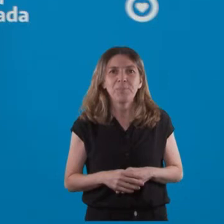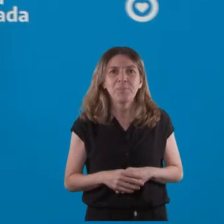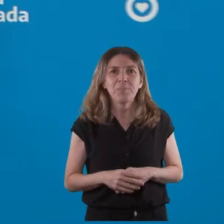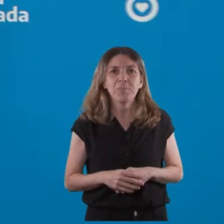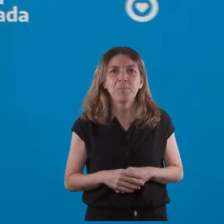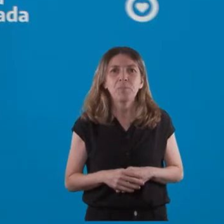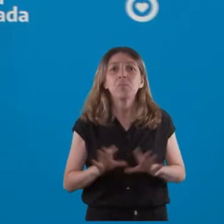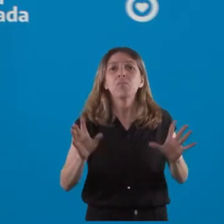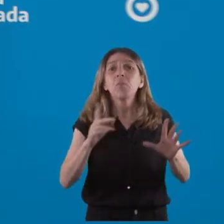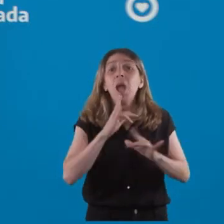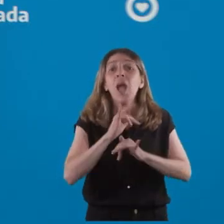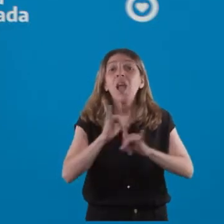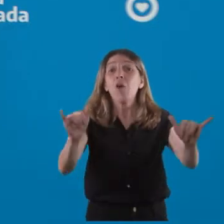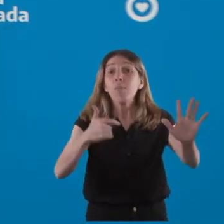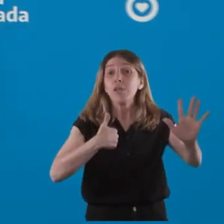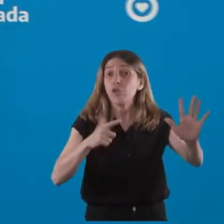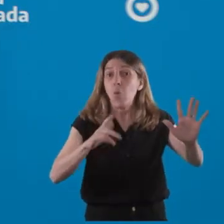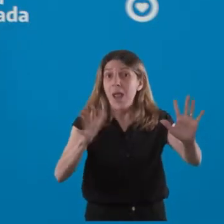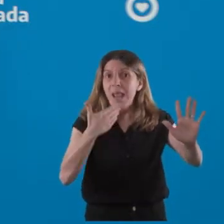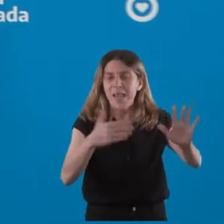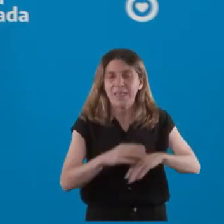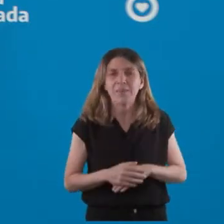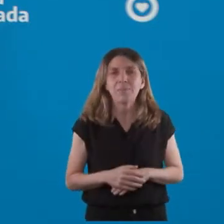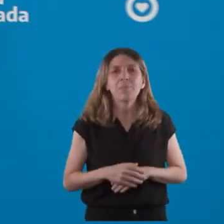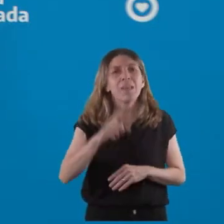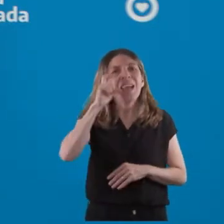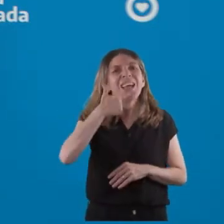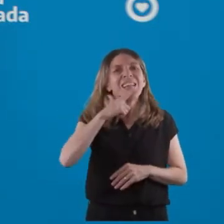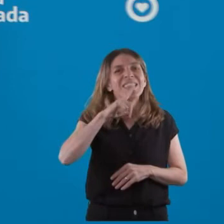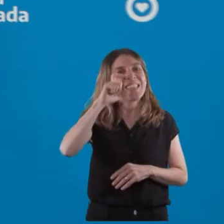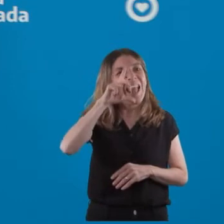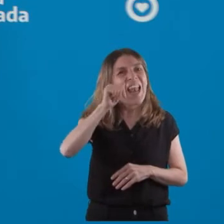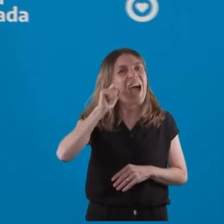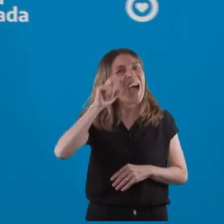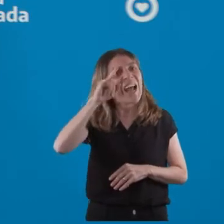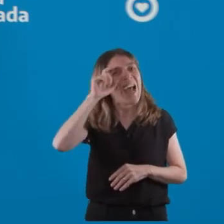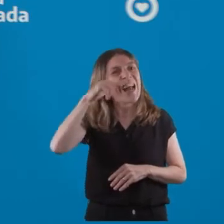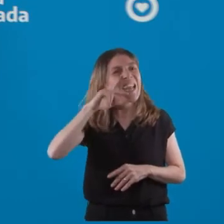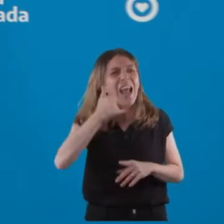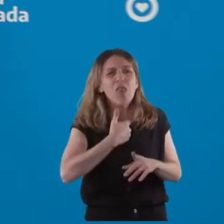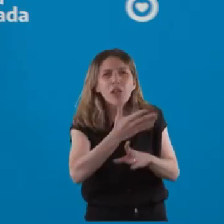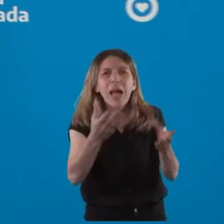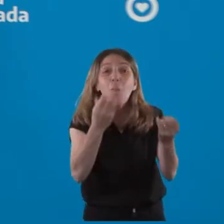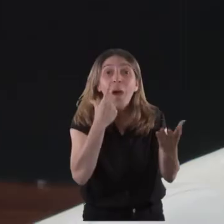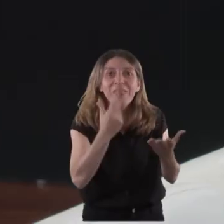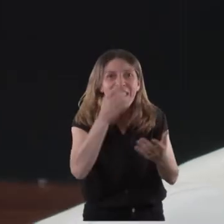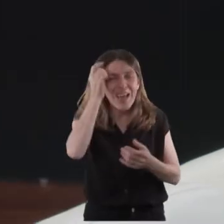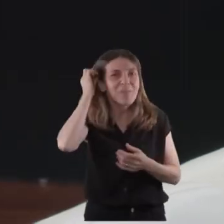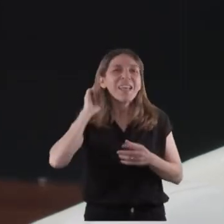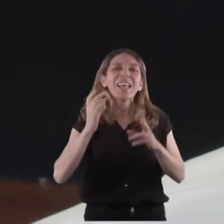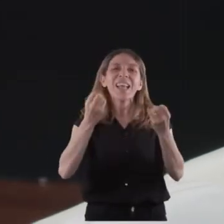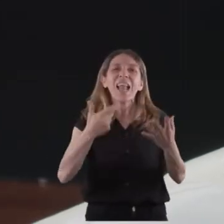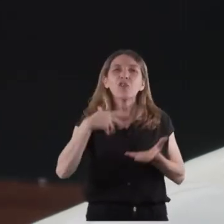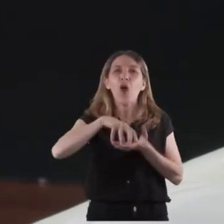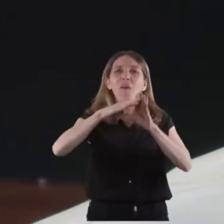no es la información que yo tengo gracias stella garnica este lado de la estela con total de 24 puntos con